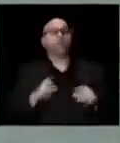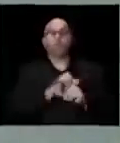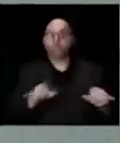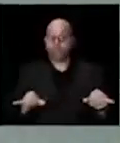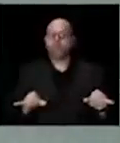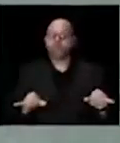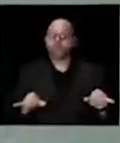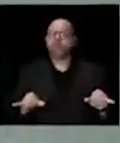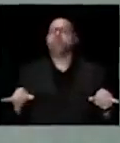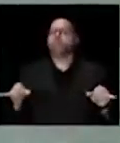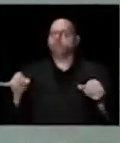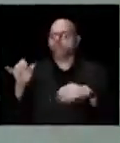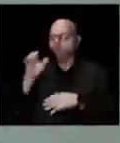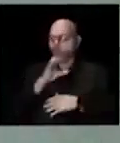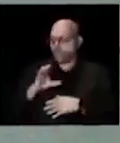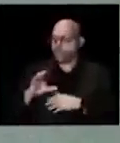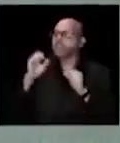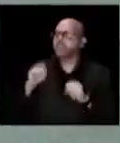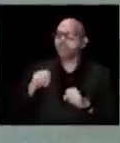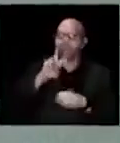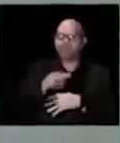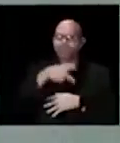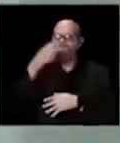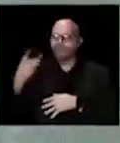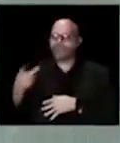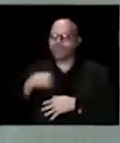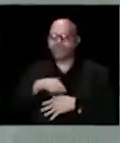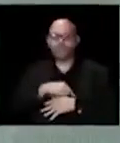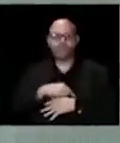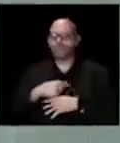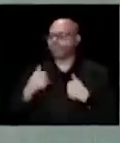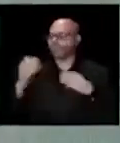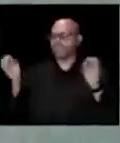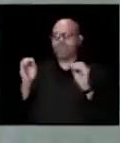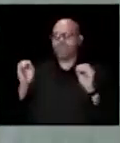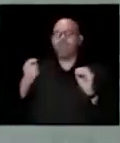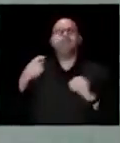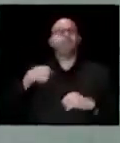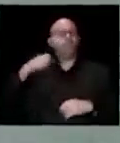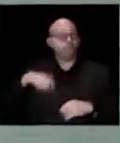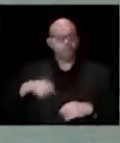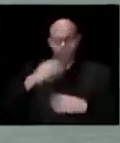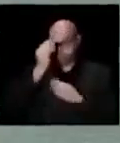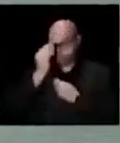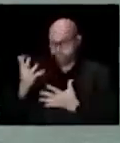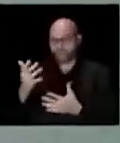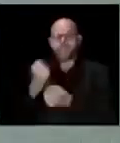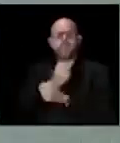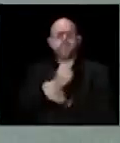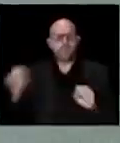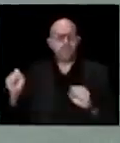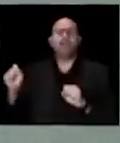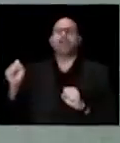patria partida. Los ñames con corbata aquí no se quedan atrás. Si quieres hablar de traje, ahí está Acevedo Vilá. Yo me quedo